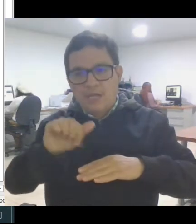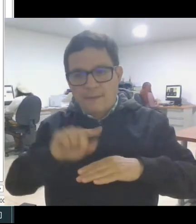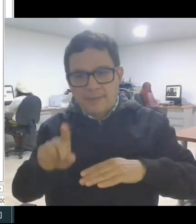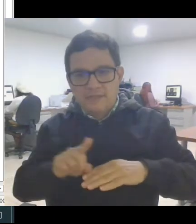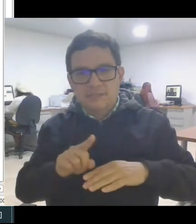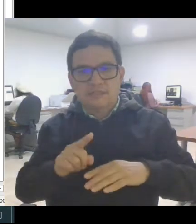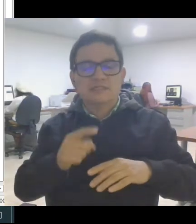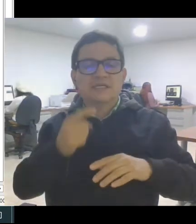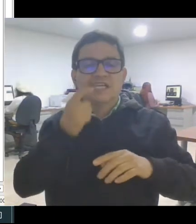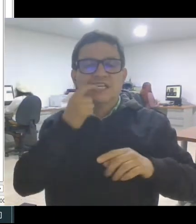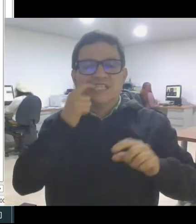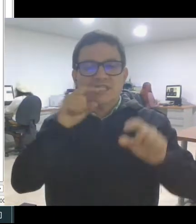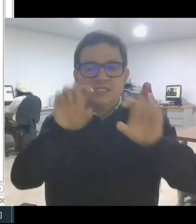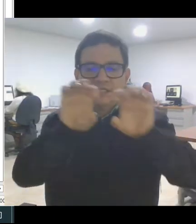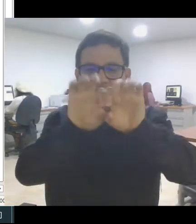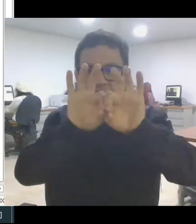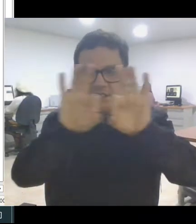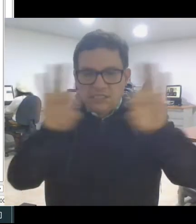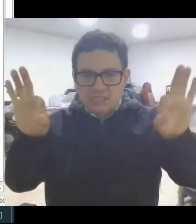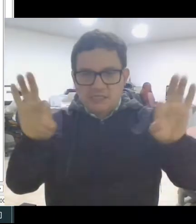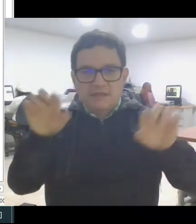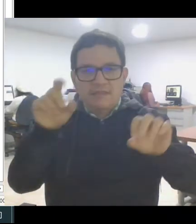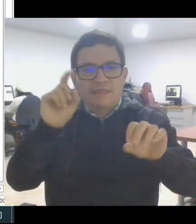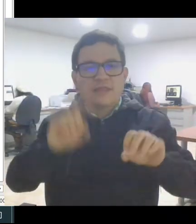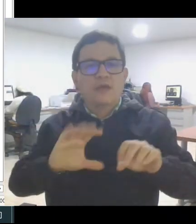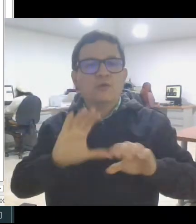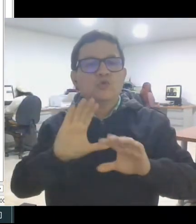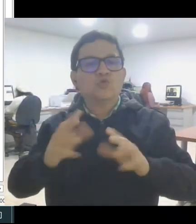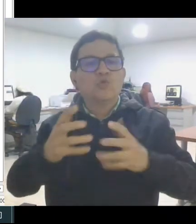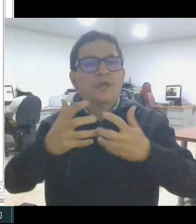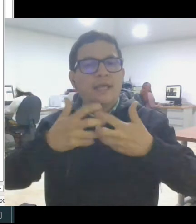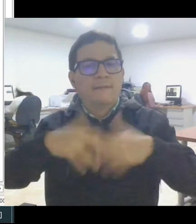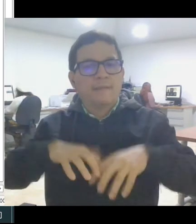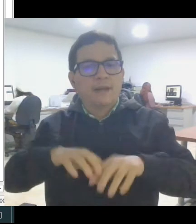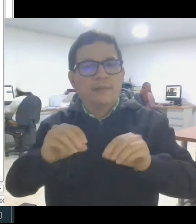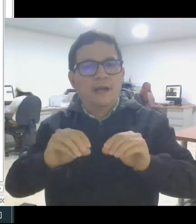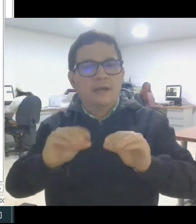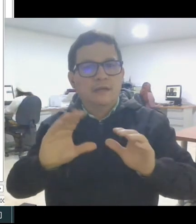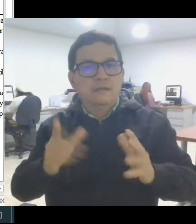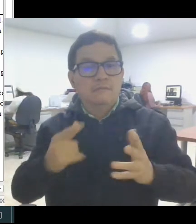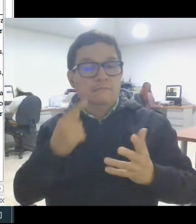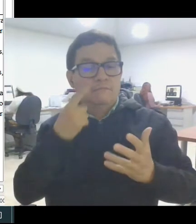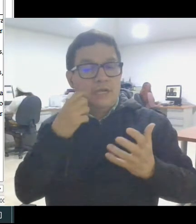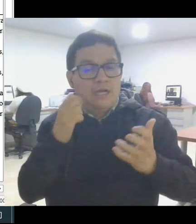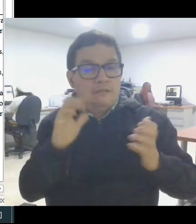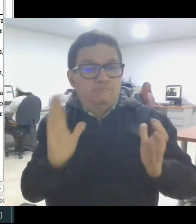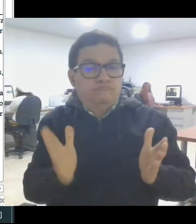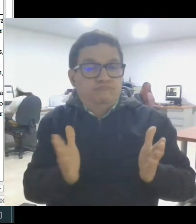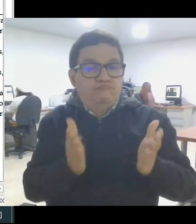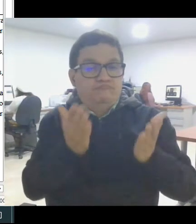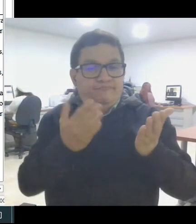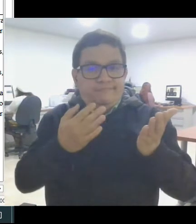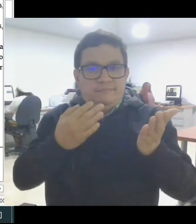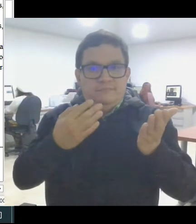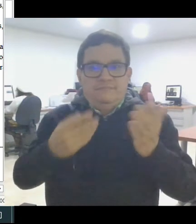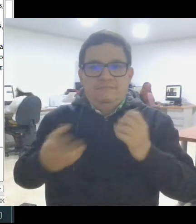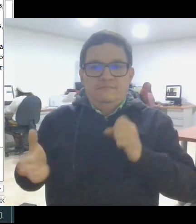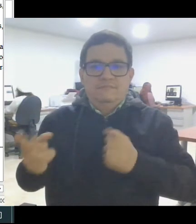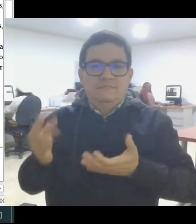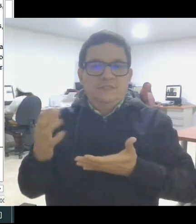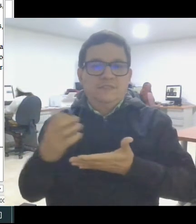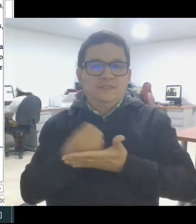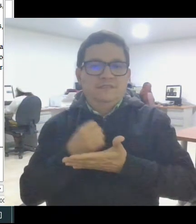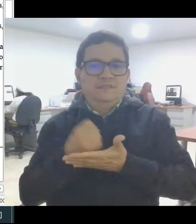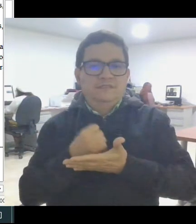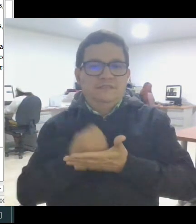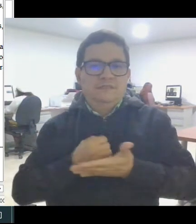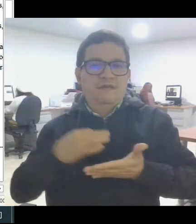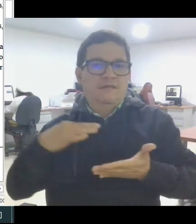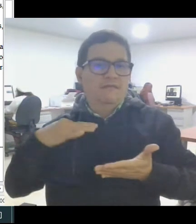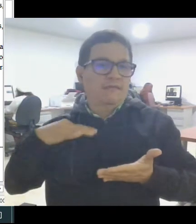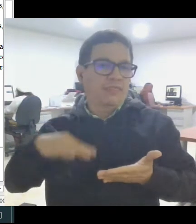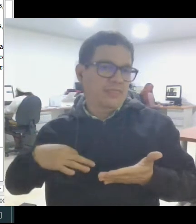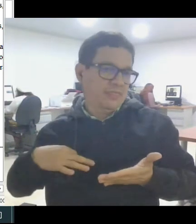producir la empresa Coltanques para maximizar sus utilidades.